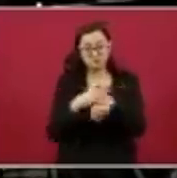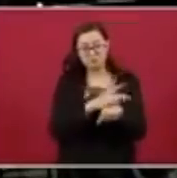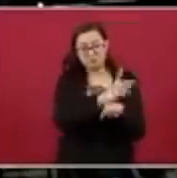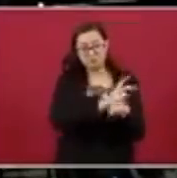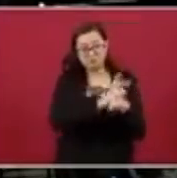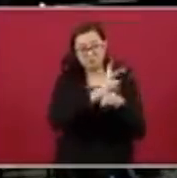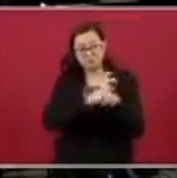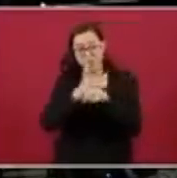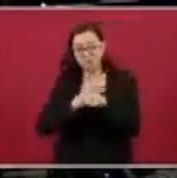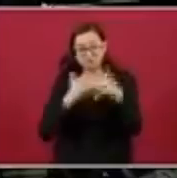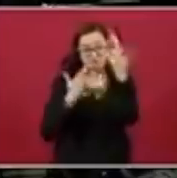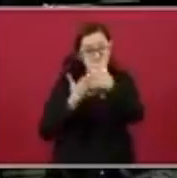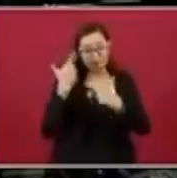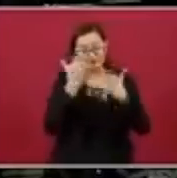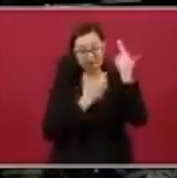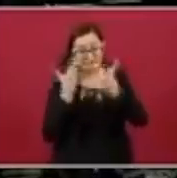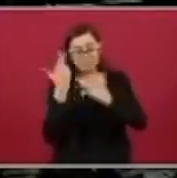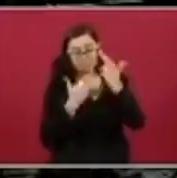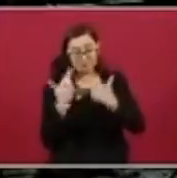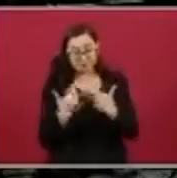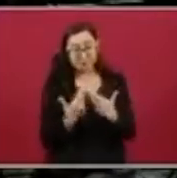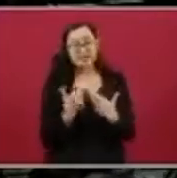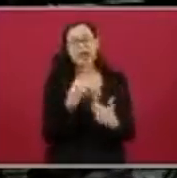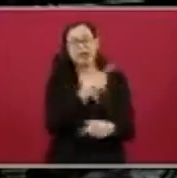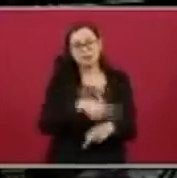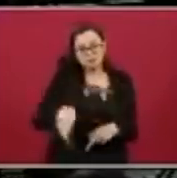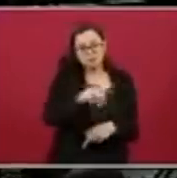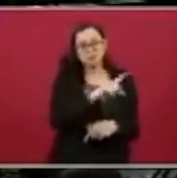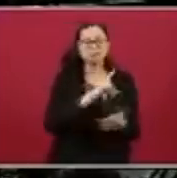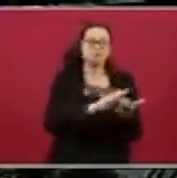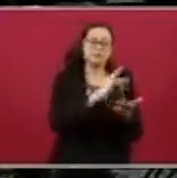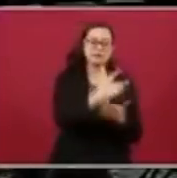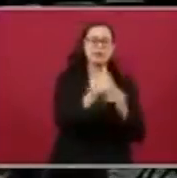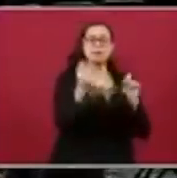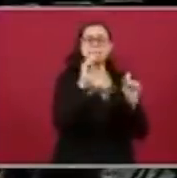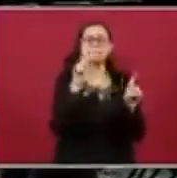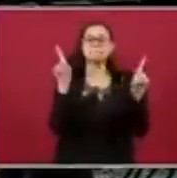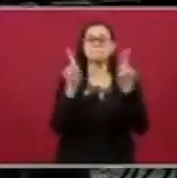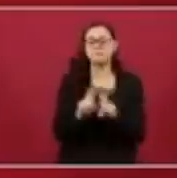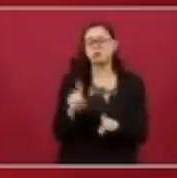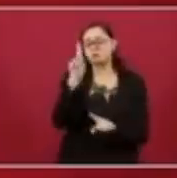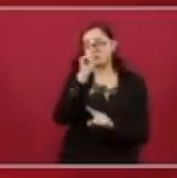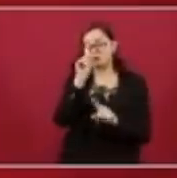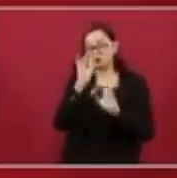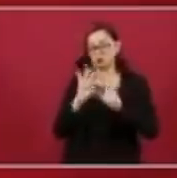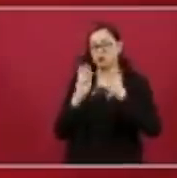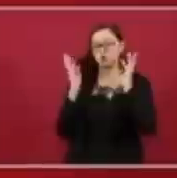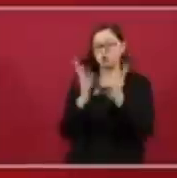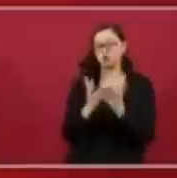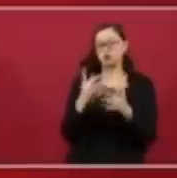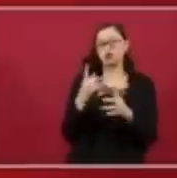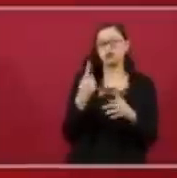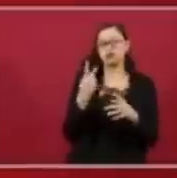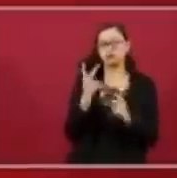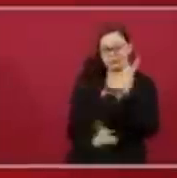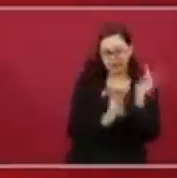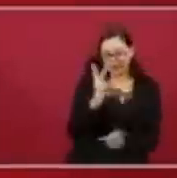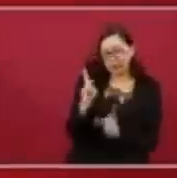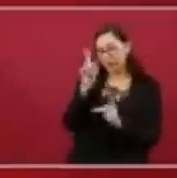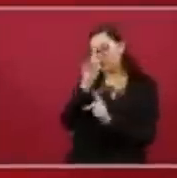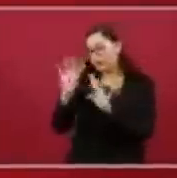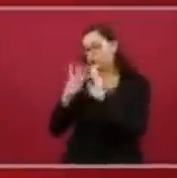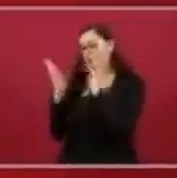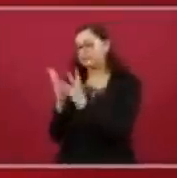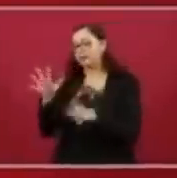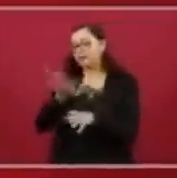esta auscultación. Felicitar a las integrantes del Consejo Consultivo y Social por la labor que realizaron en